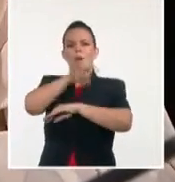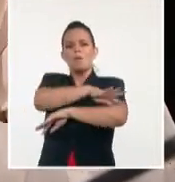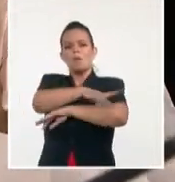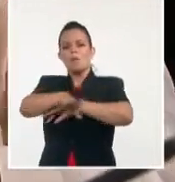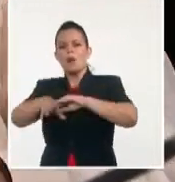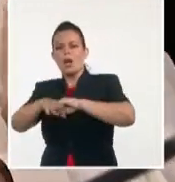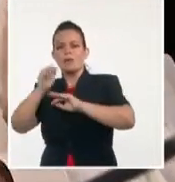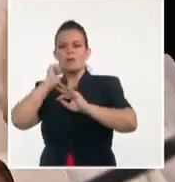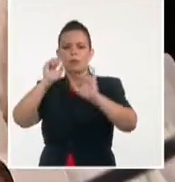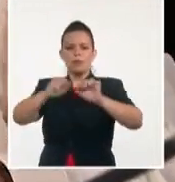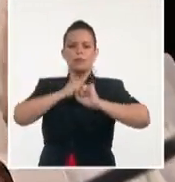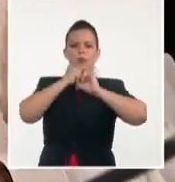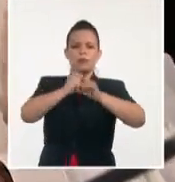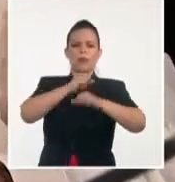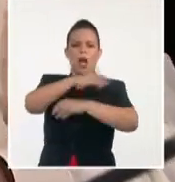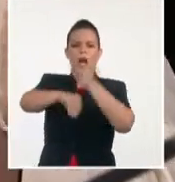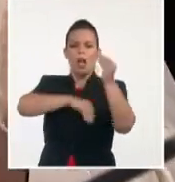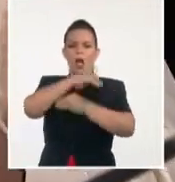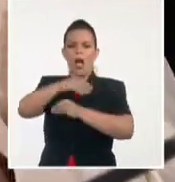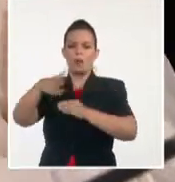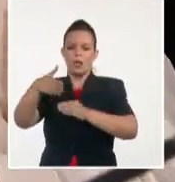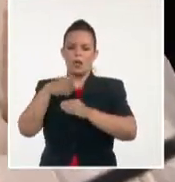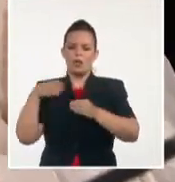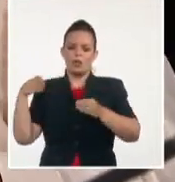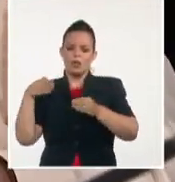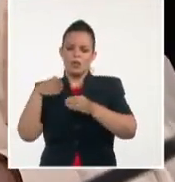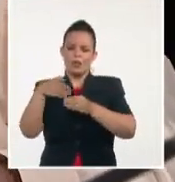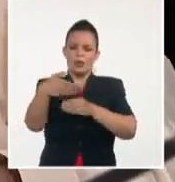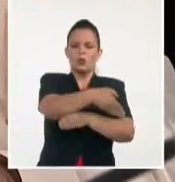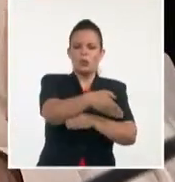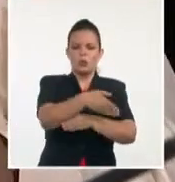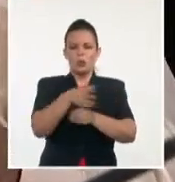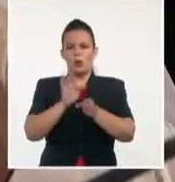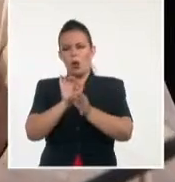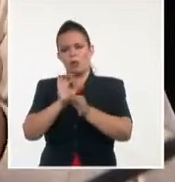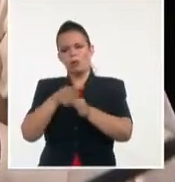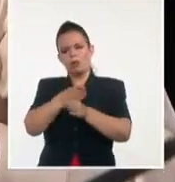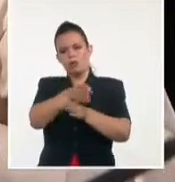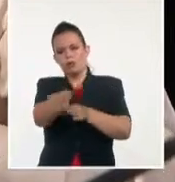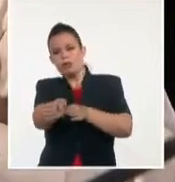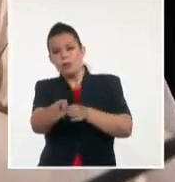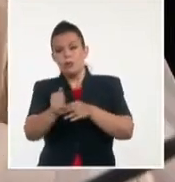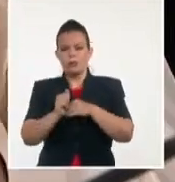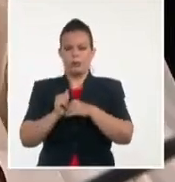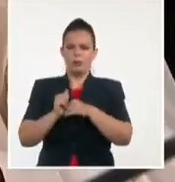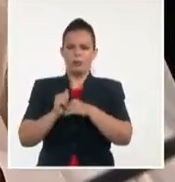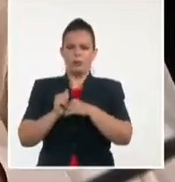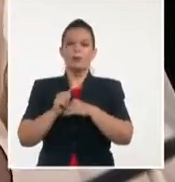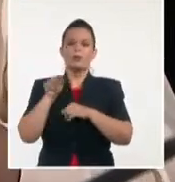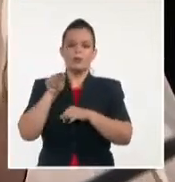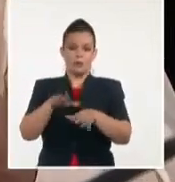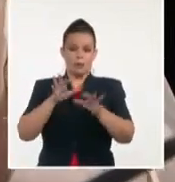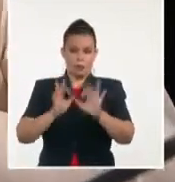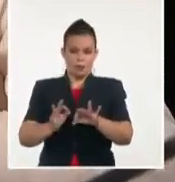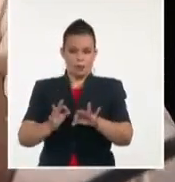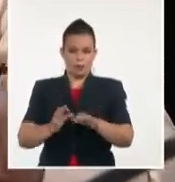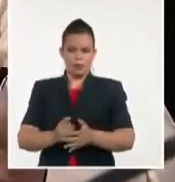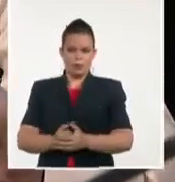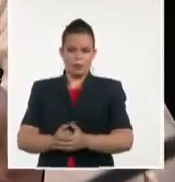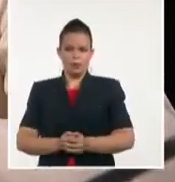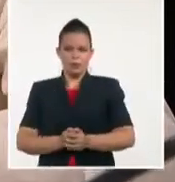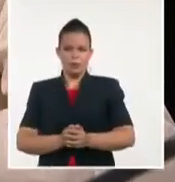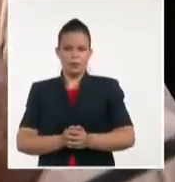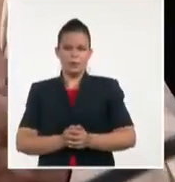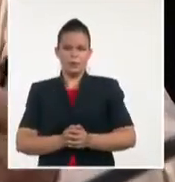que es una cuestión difícil de precisar, porque son cuestiones muy, por ejemplo, en este mismo caso, era